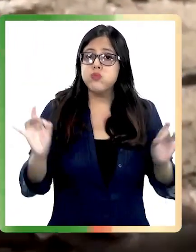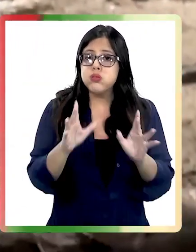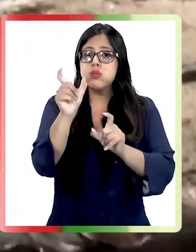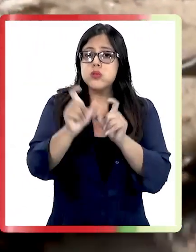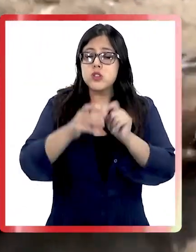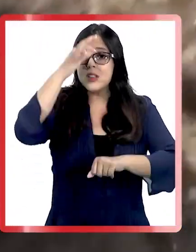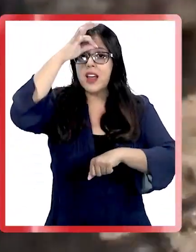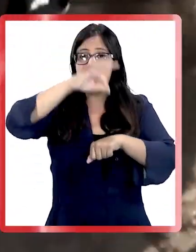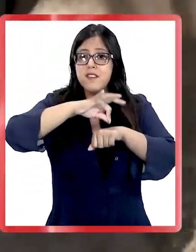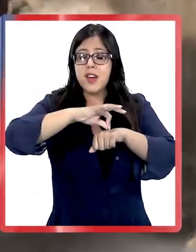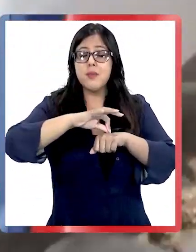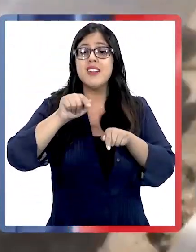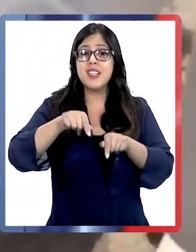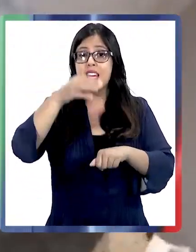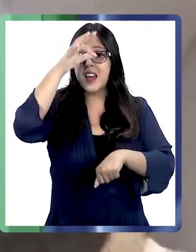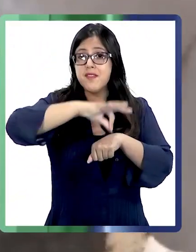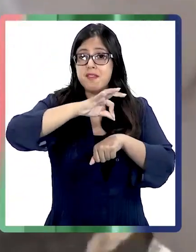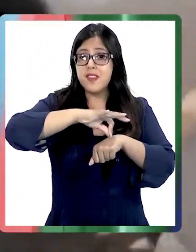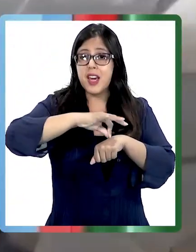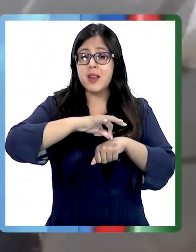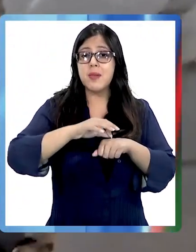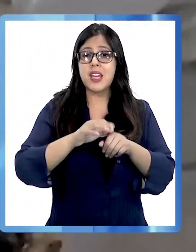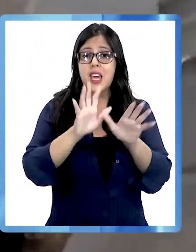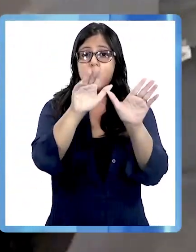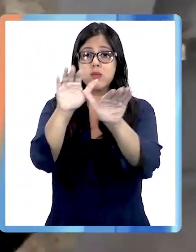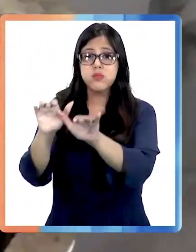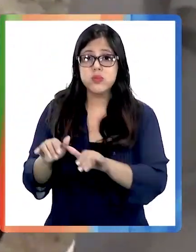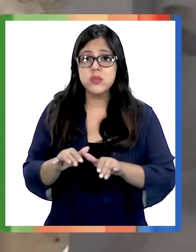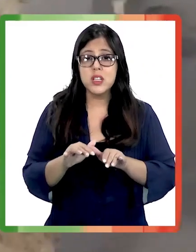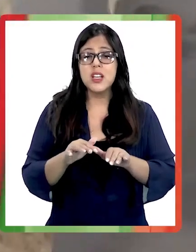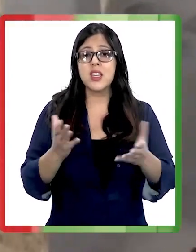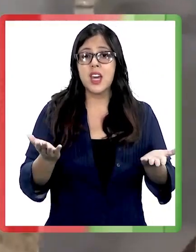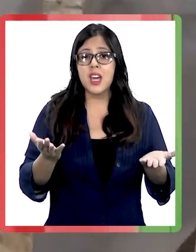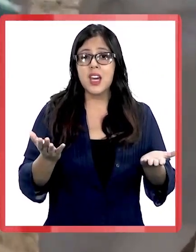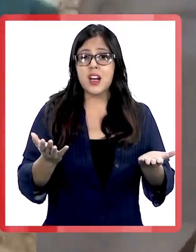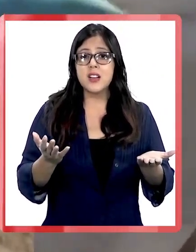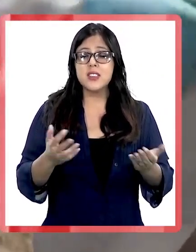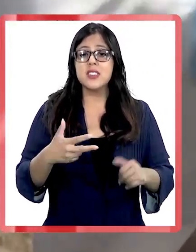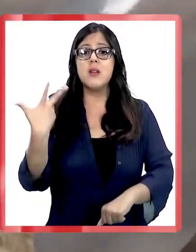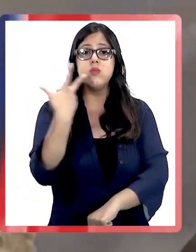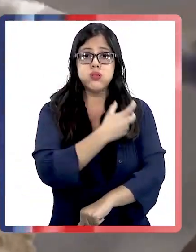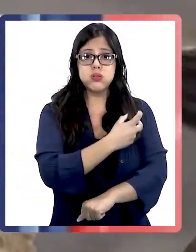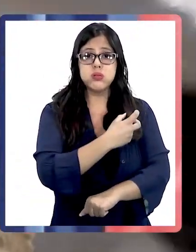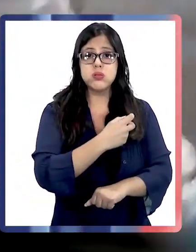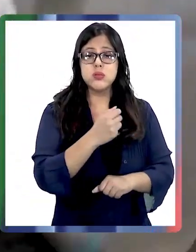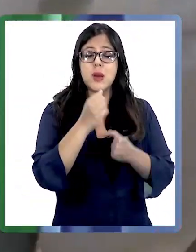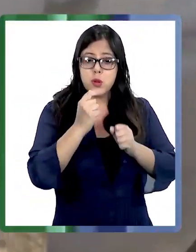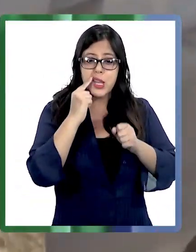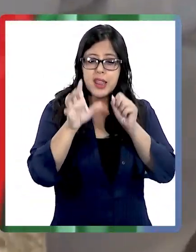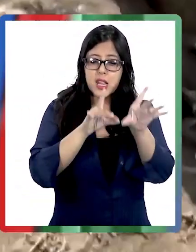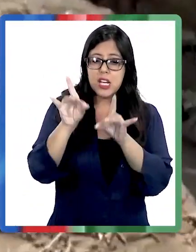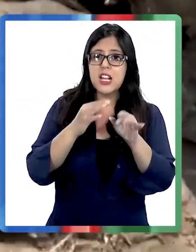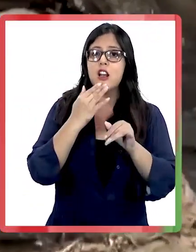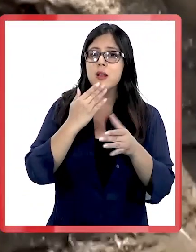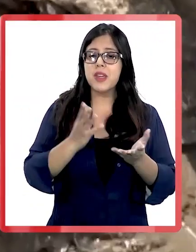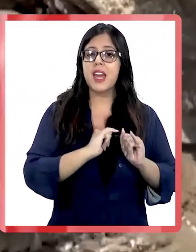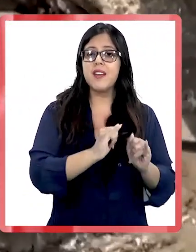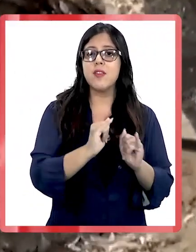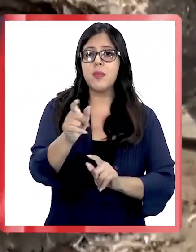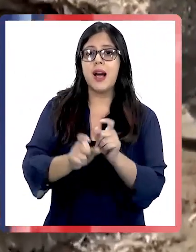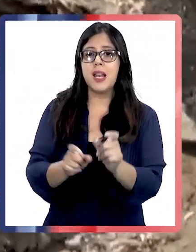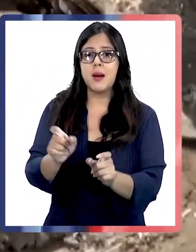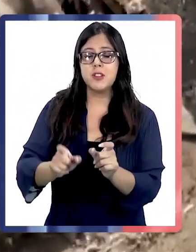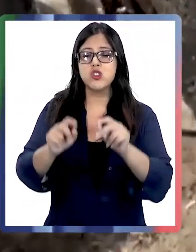atender eventuales casos. En la gripe aviar, afortunadamente, se trata con antivirales de los cuales ahora disponemos, ser capaces de detectarlo y también